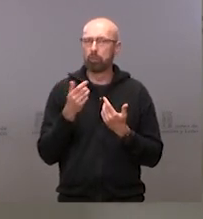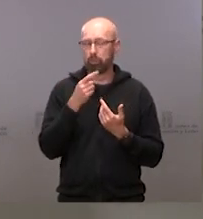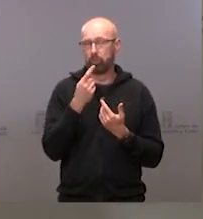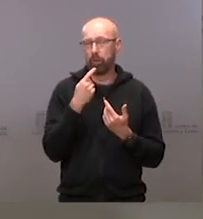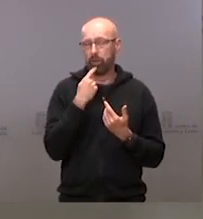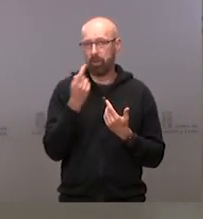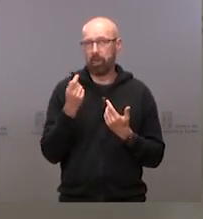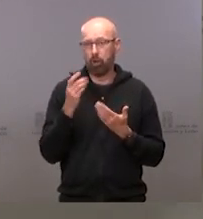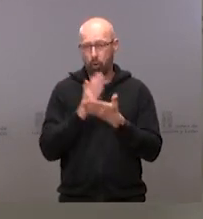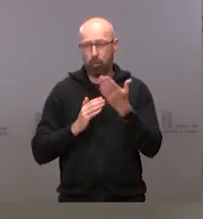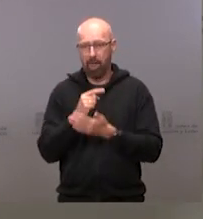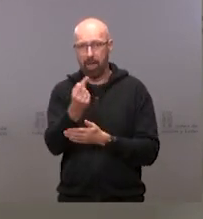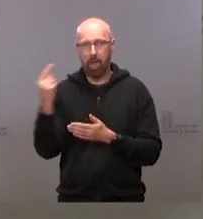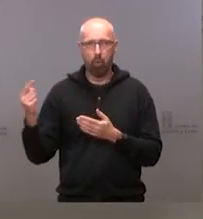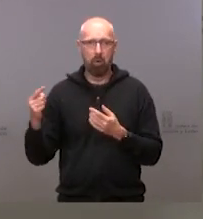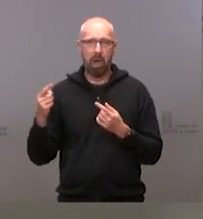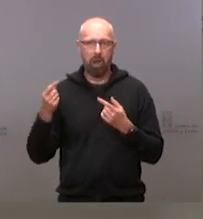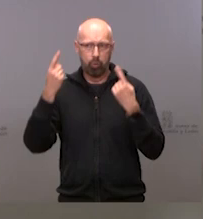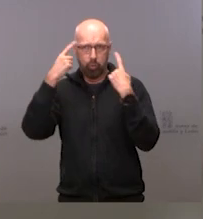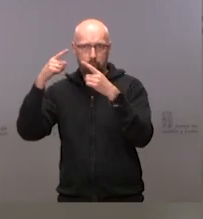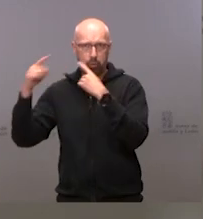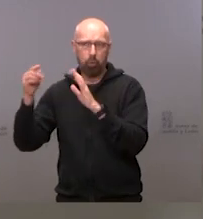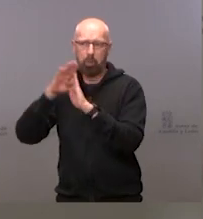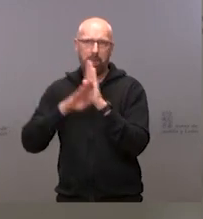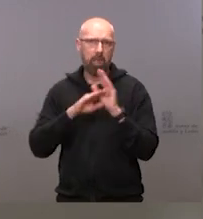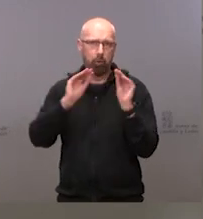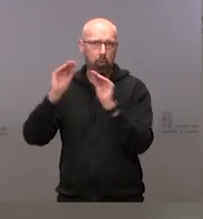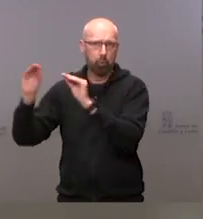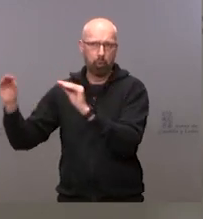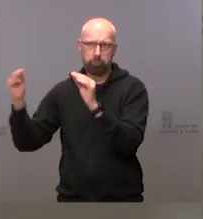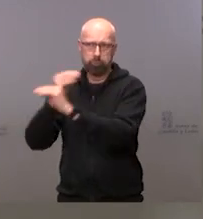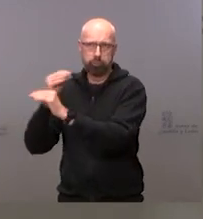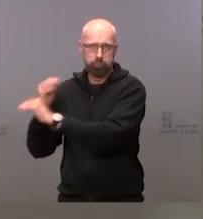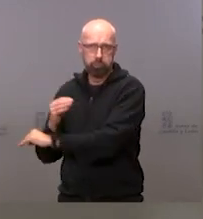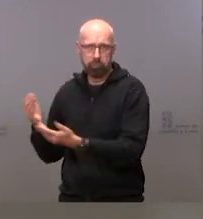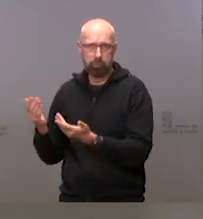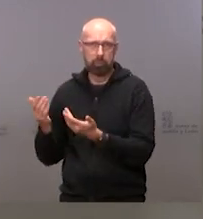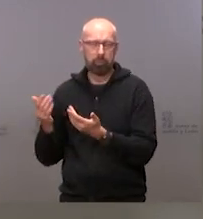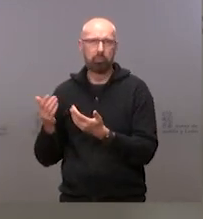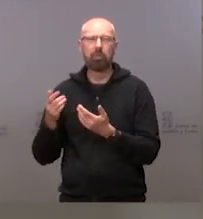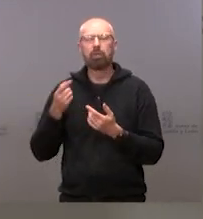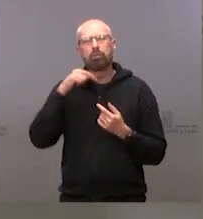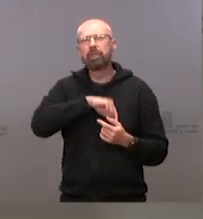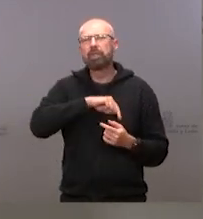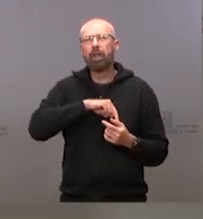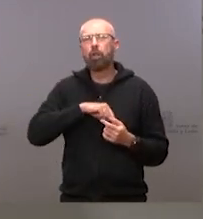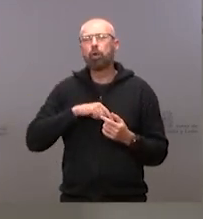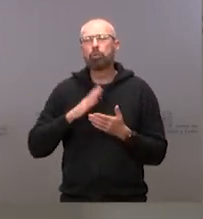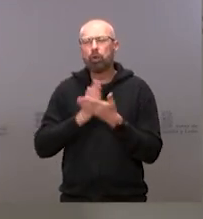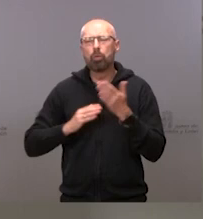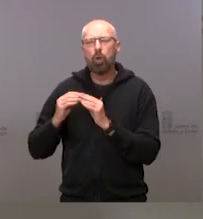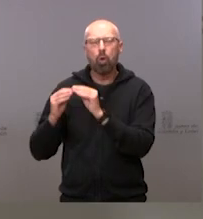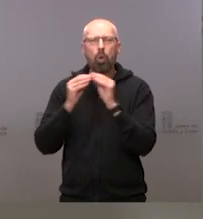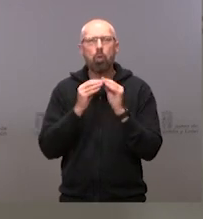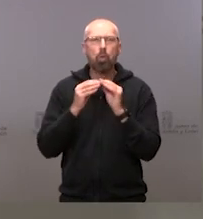cada comunidad pues ha ido presentando una serie de medidas que se van a aplicar no sé qué sensaciones tiene de esa postura como aunque usted se